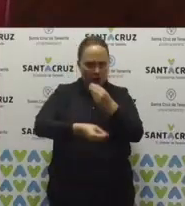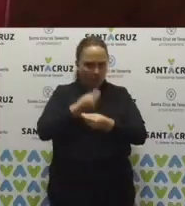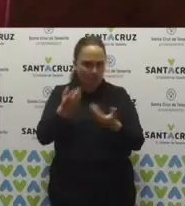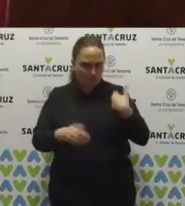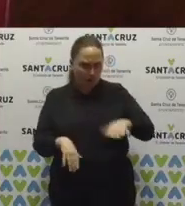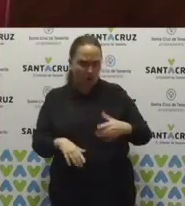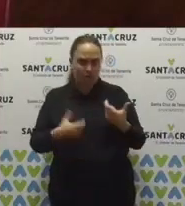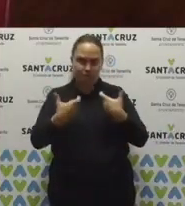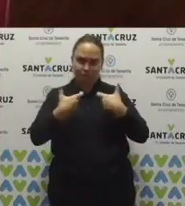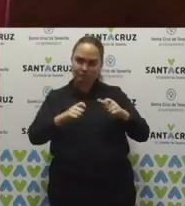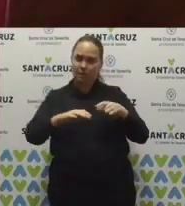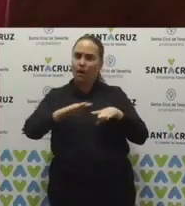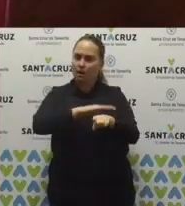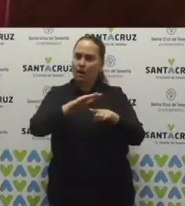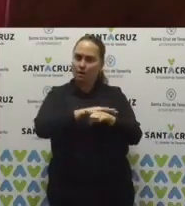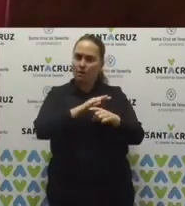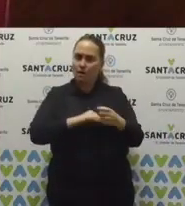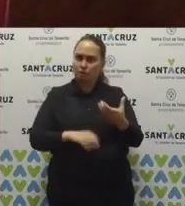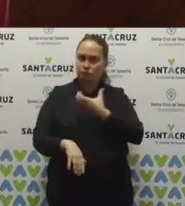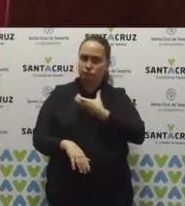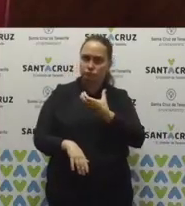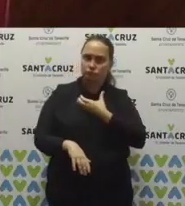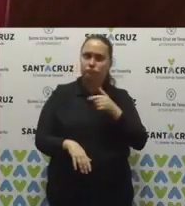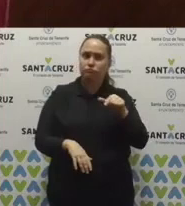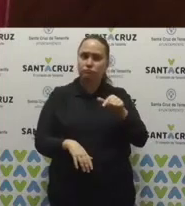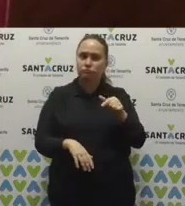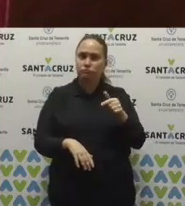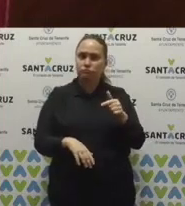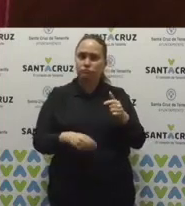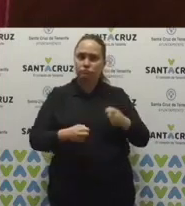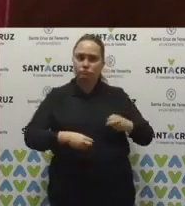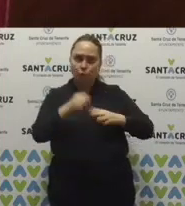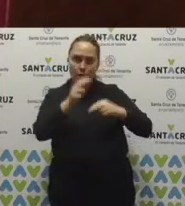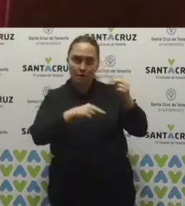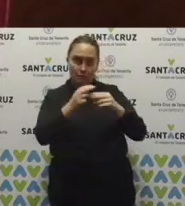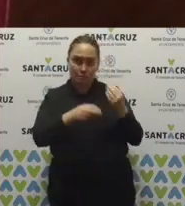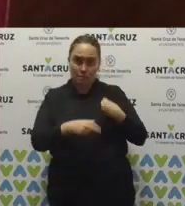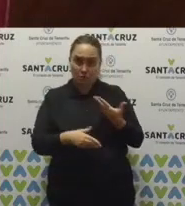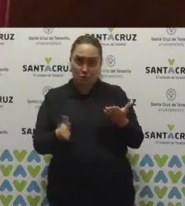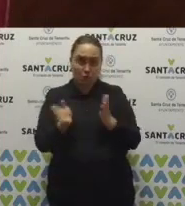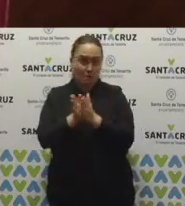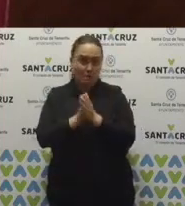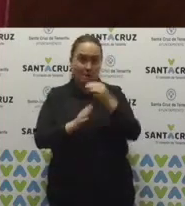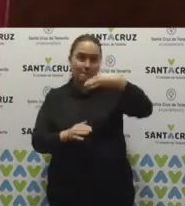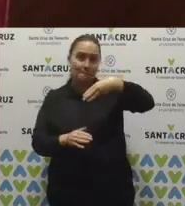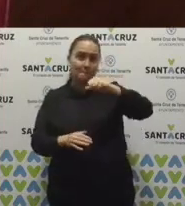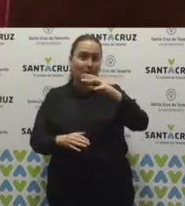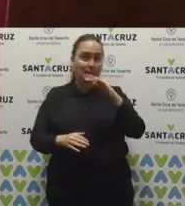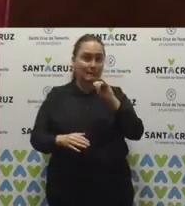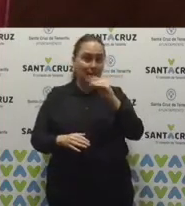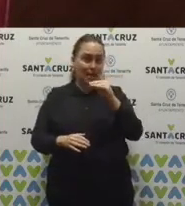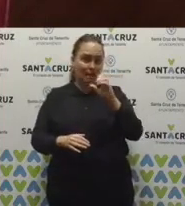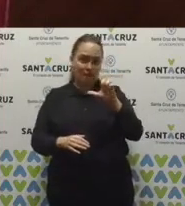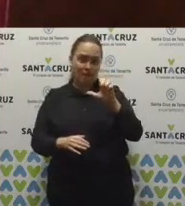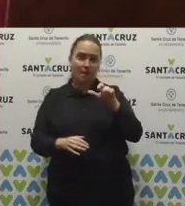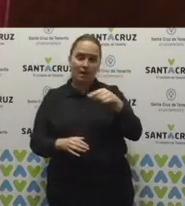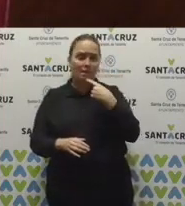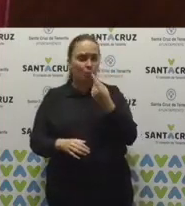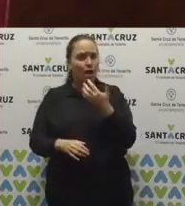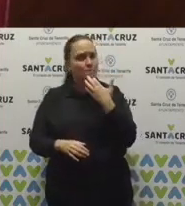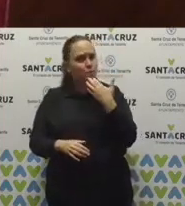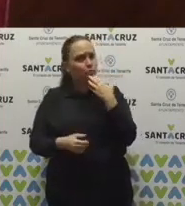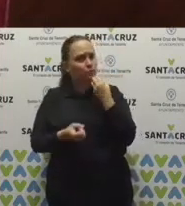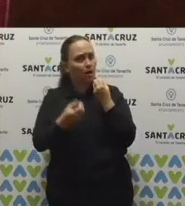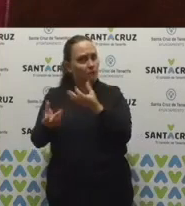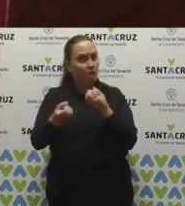de urbanismo en este momento y desde el minuto uno le ha puesto mi compañera matilde samudio unos cuantos ejemplos yo tengo que decir lo que